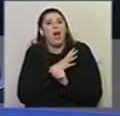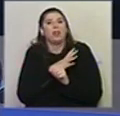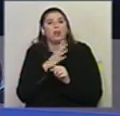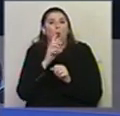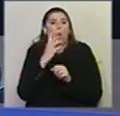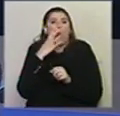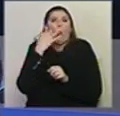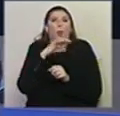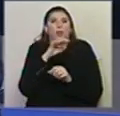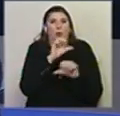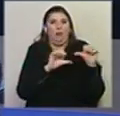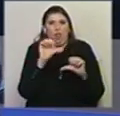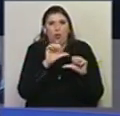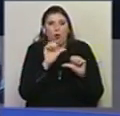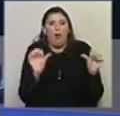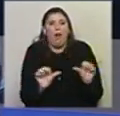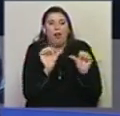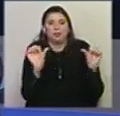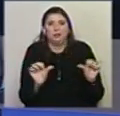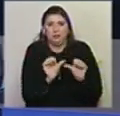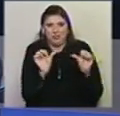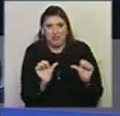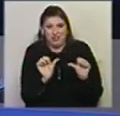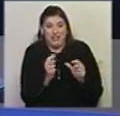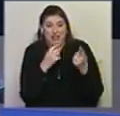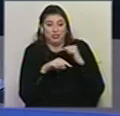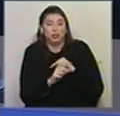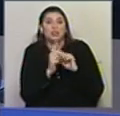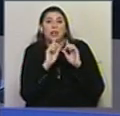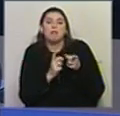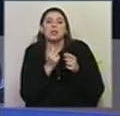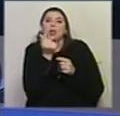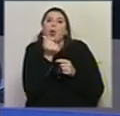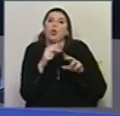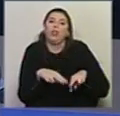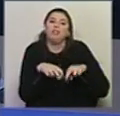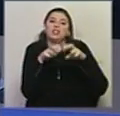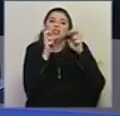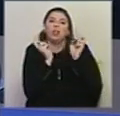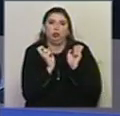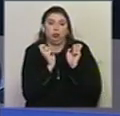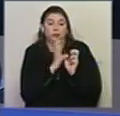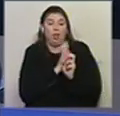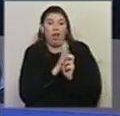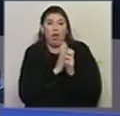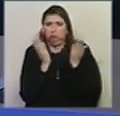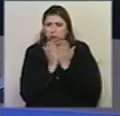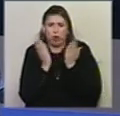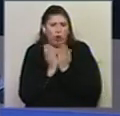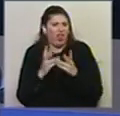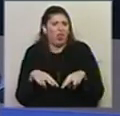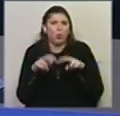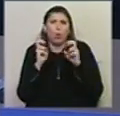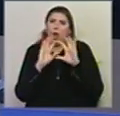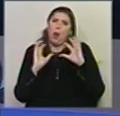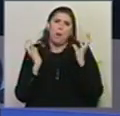costo es el costo de investigación. Claro. Hay varios estudios en el mundo que demuestran que entre el 80